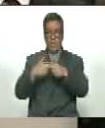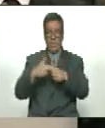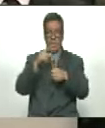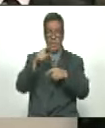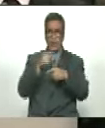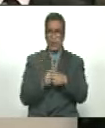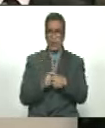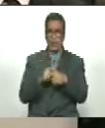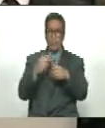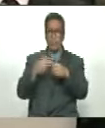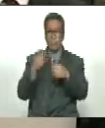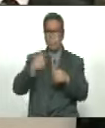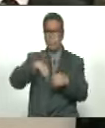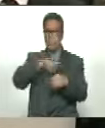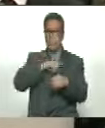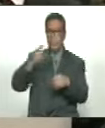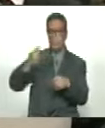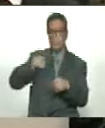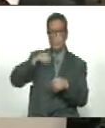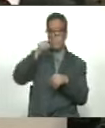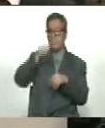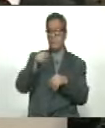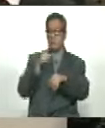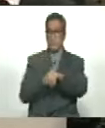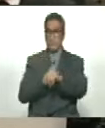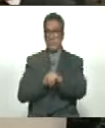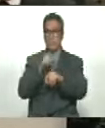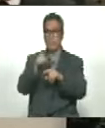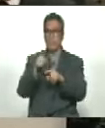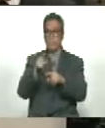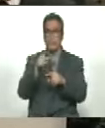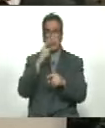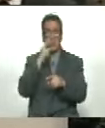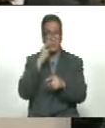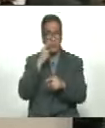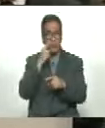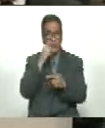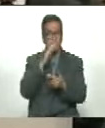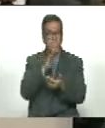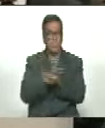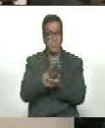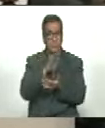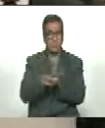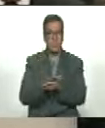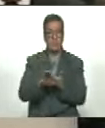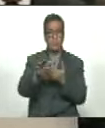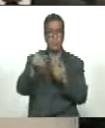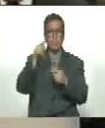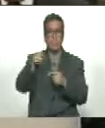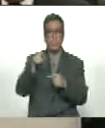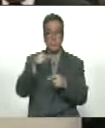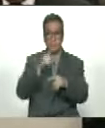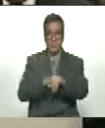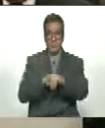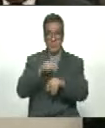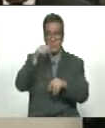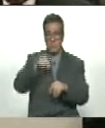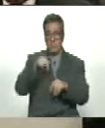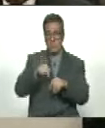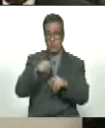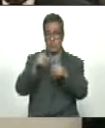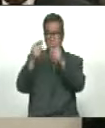volatilidad de los precios. Y nosotros tenemos que abordar esa situación con mucha cautela. ¿Por qué? Porque este es